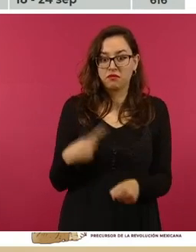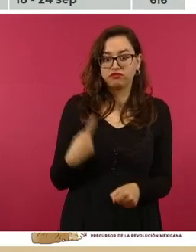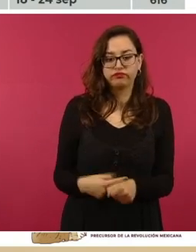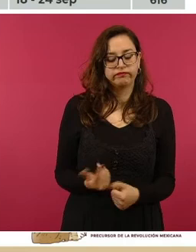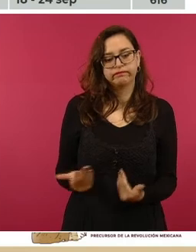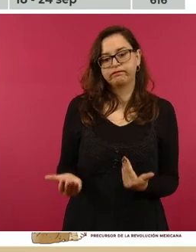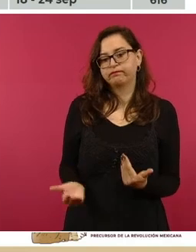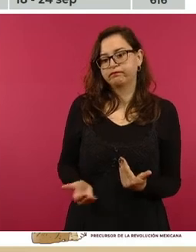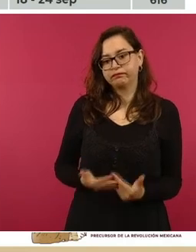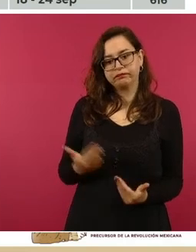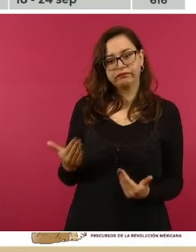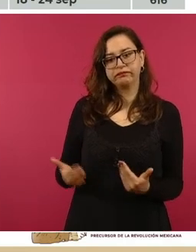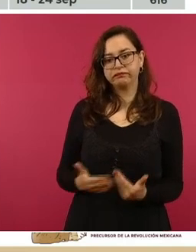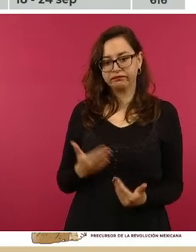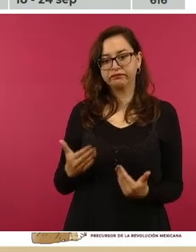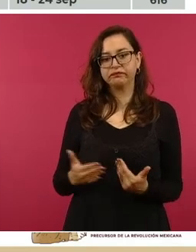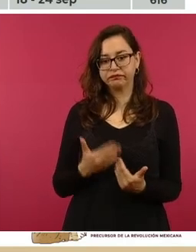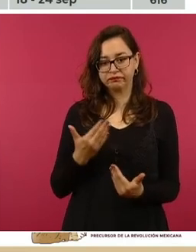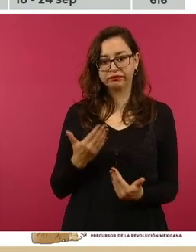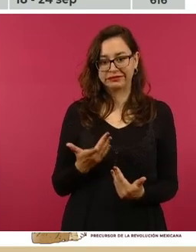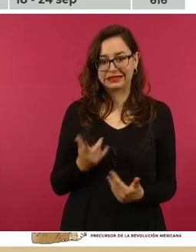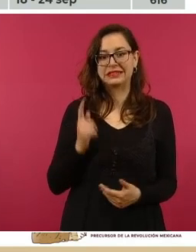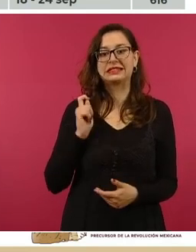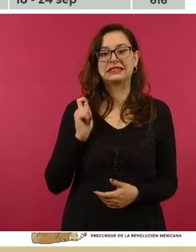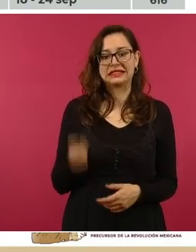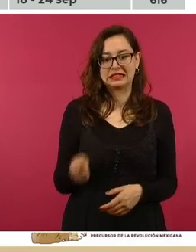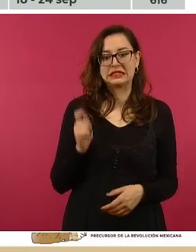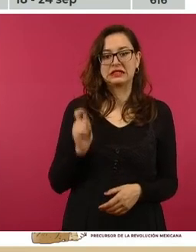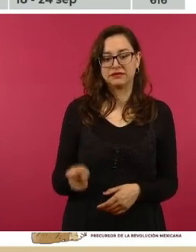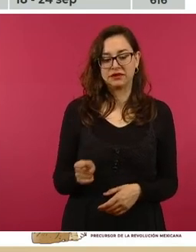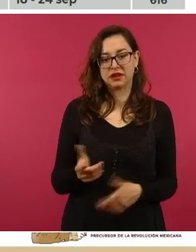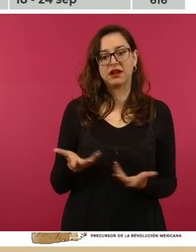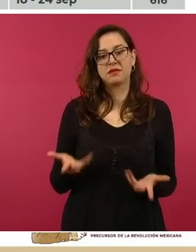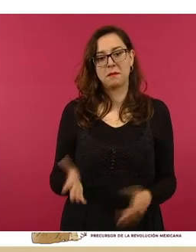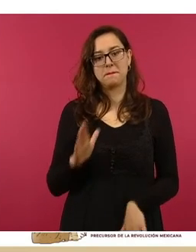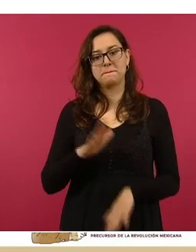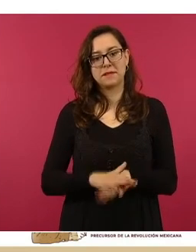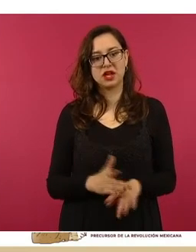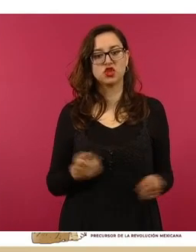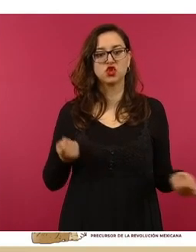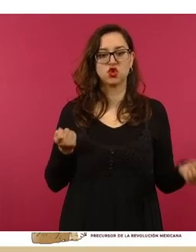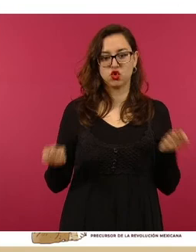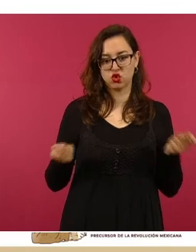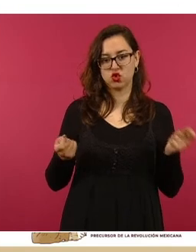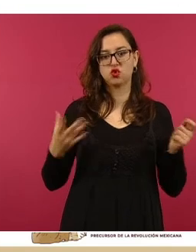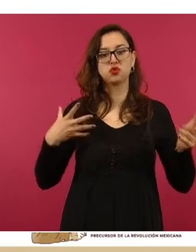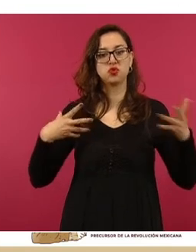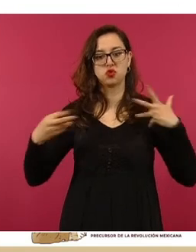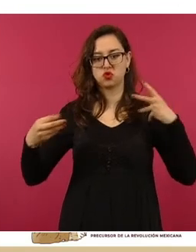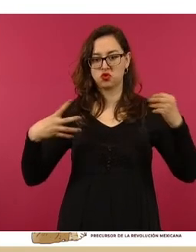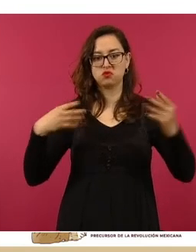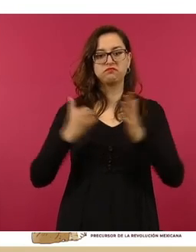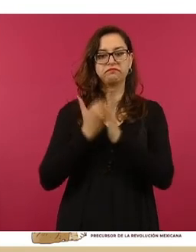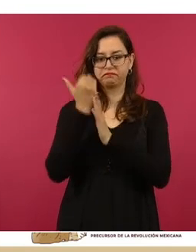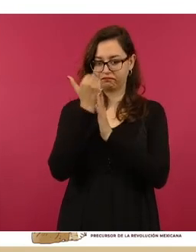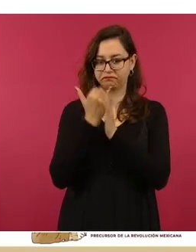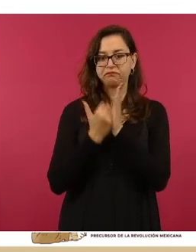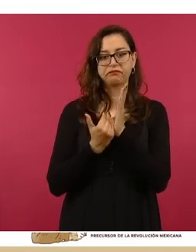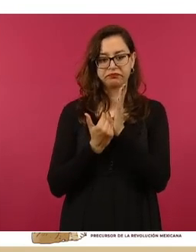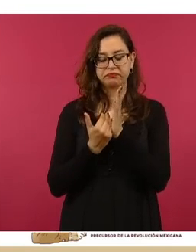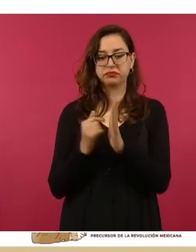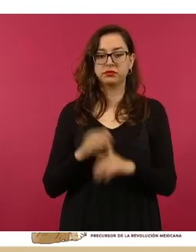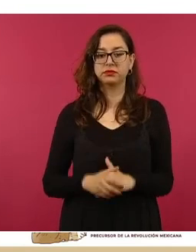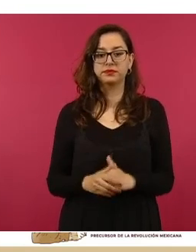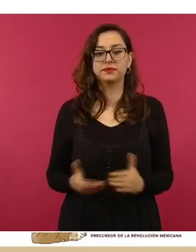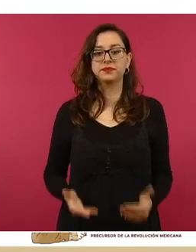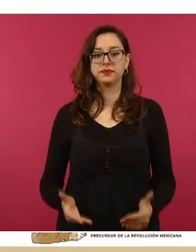y eso es un símbolo de un gran control de la transmisión a nivel comunitario. En términos